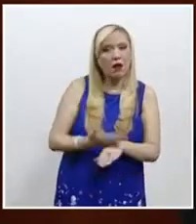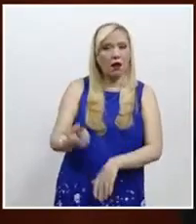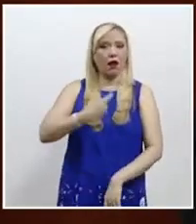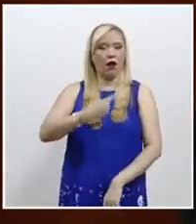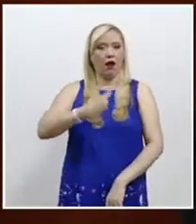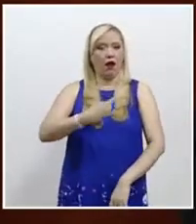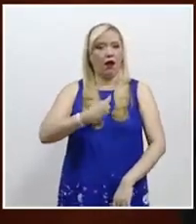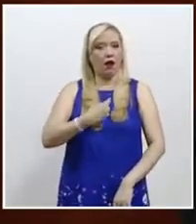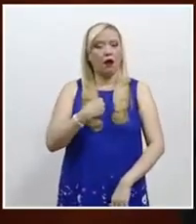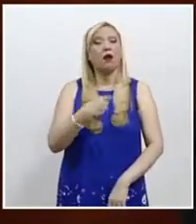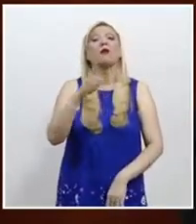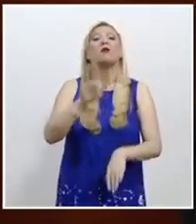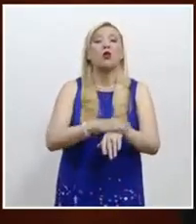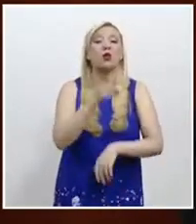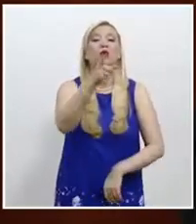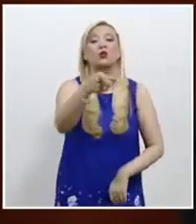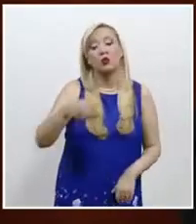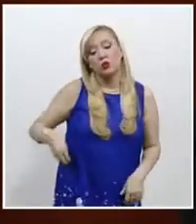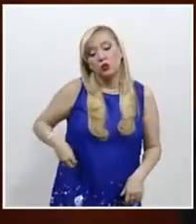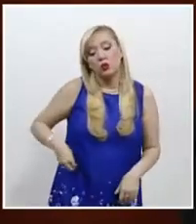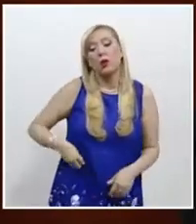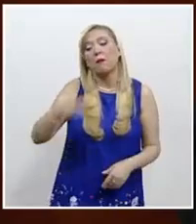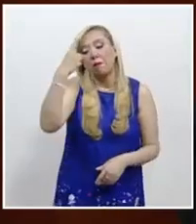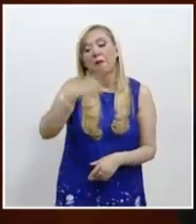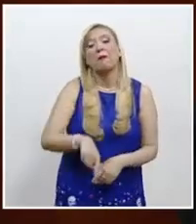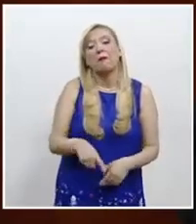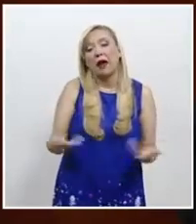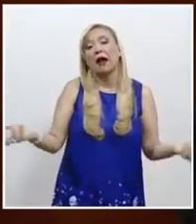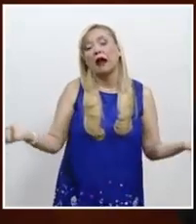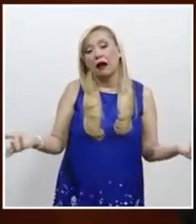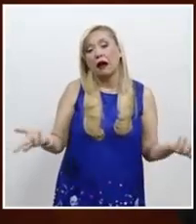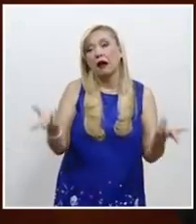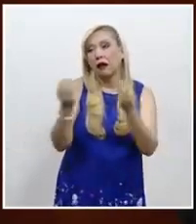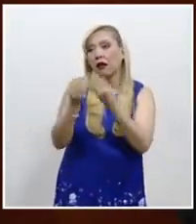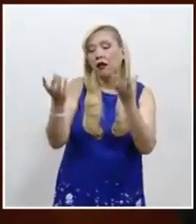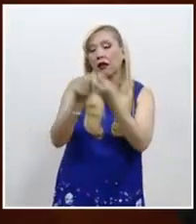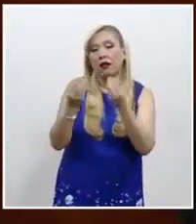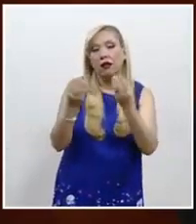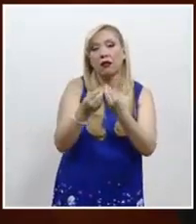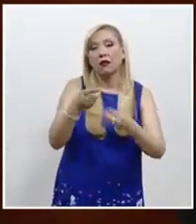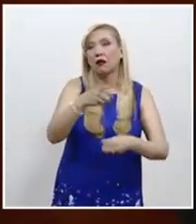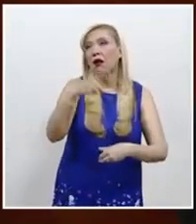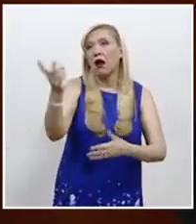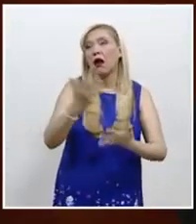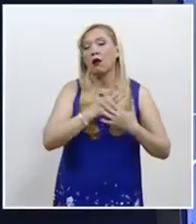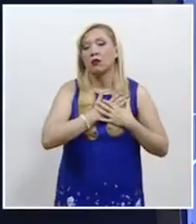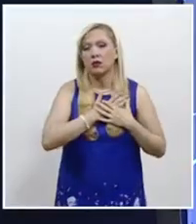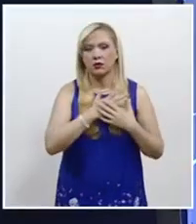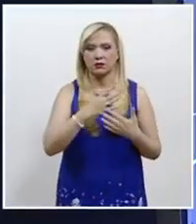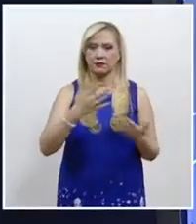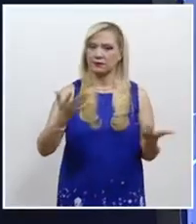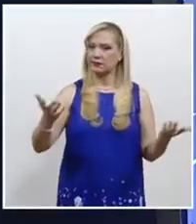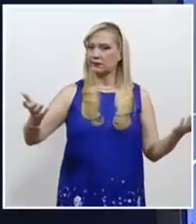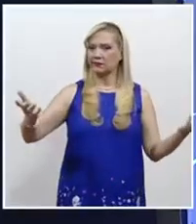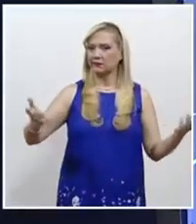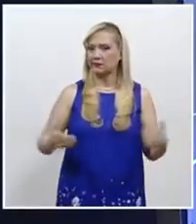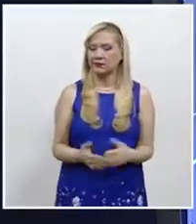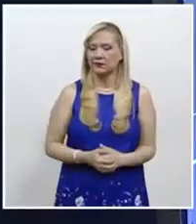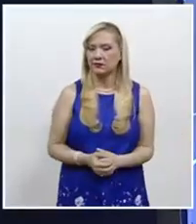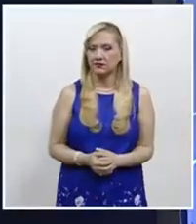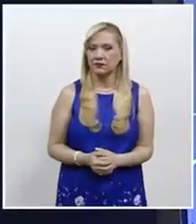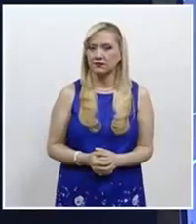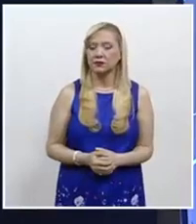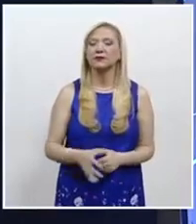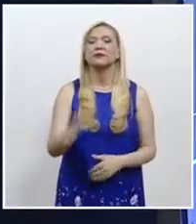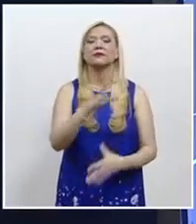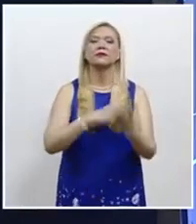nos culpabilizan, dicen que nosotras elegimos estar así, vivir así, a quién amar. Y en otros temas,